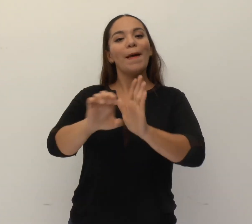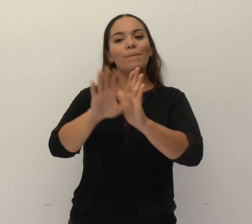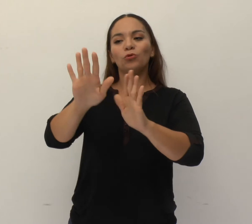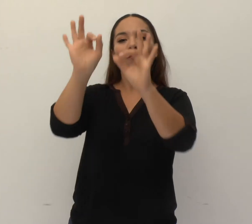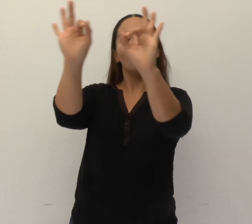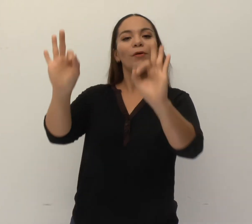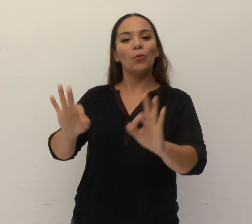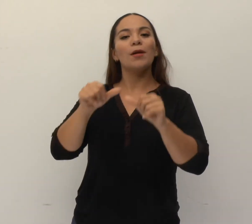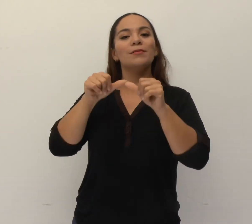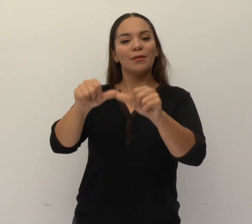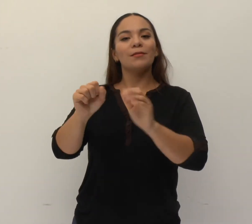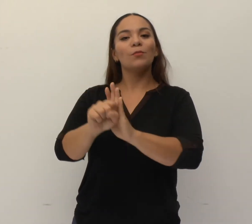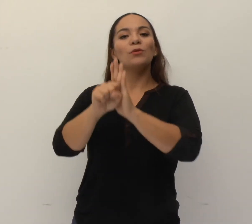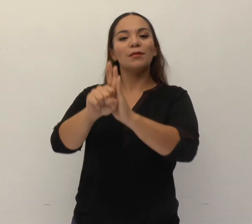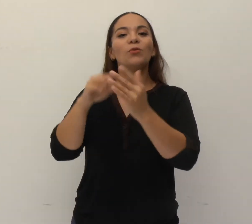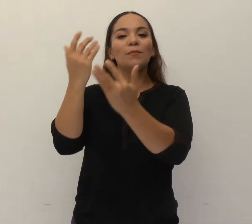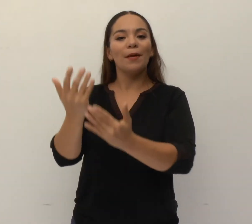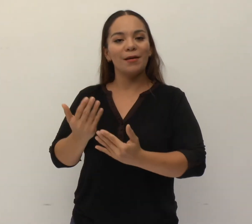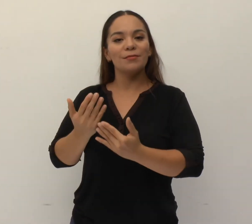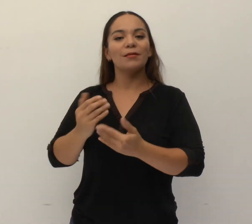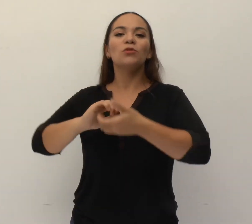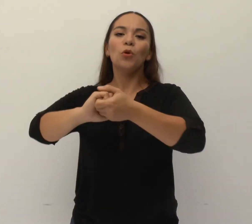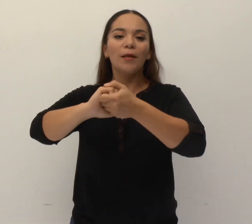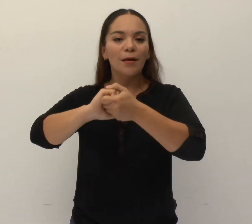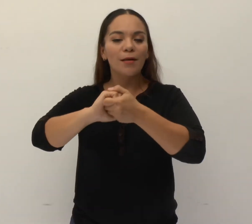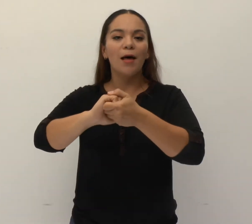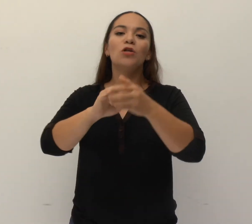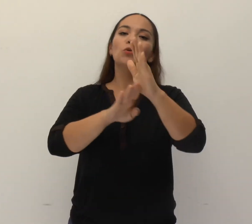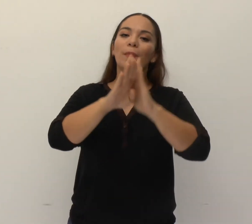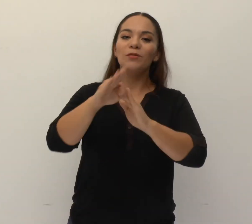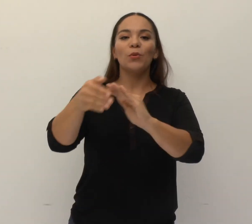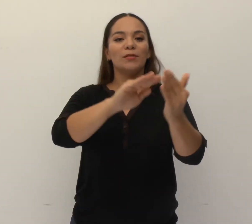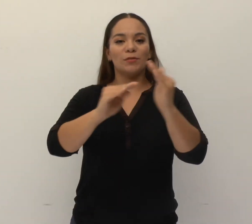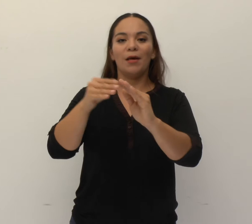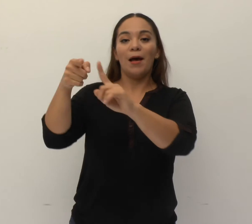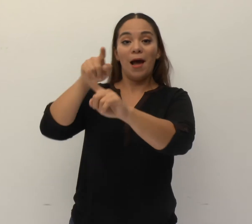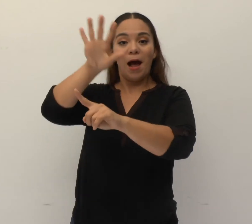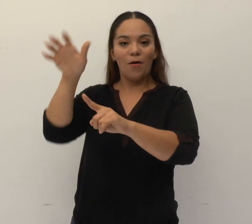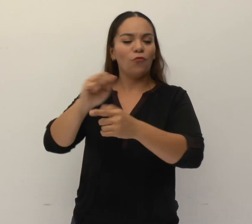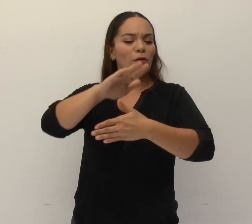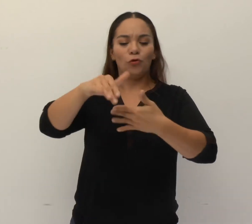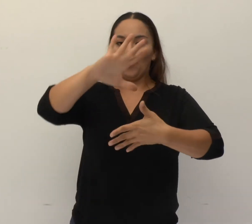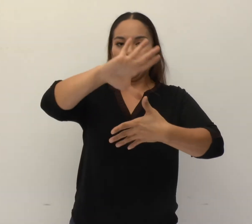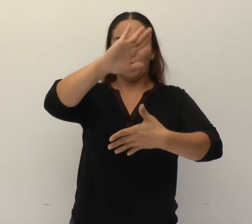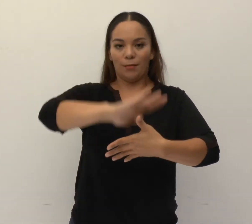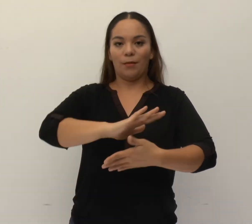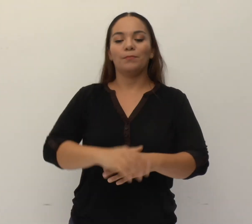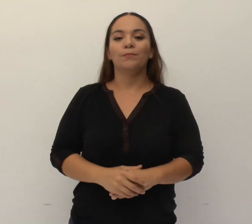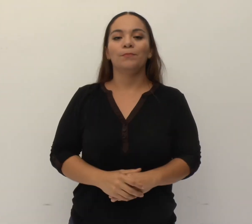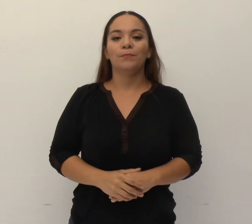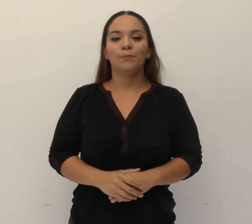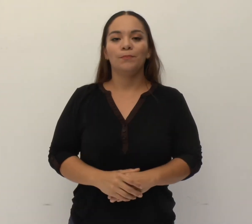su ejemplo y figura siguen simbolizando las esperanzas de solidaridad y superación en las comunidades de origen afro en todo el